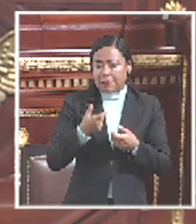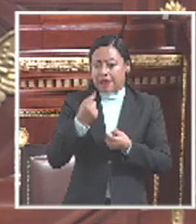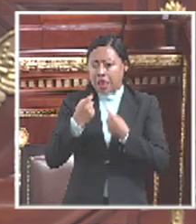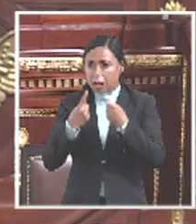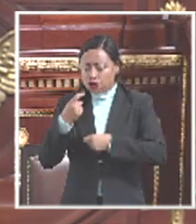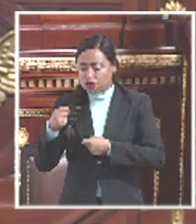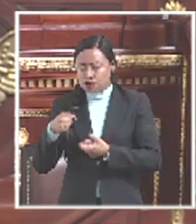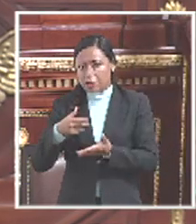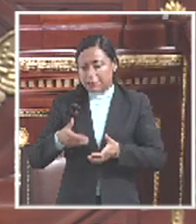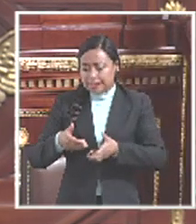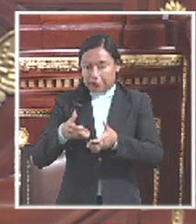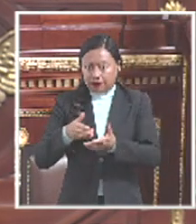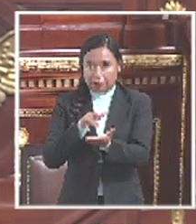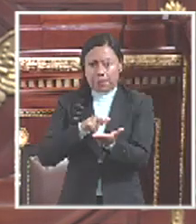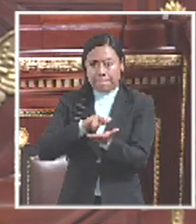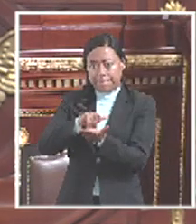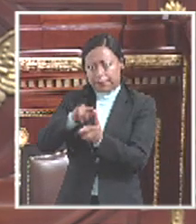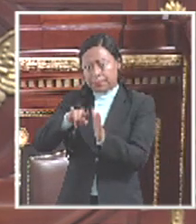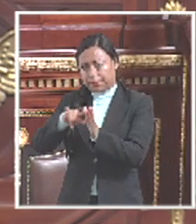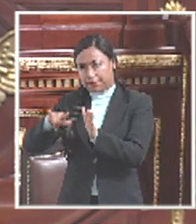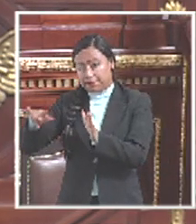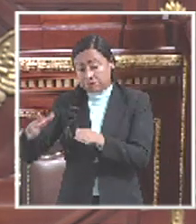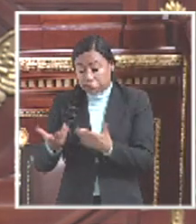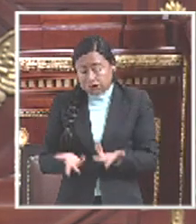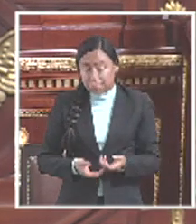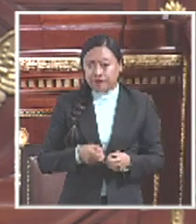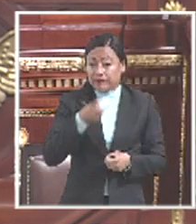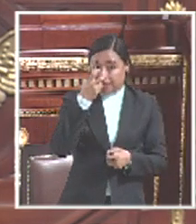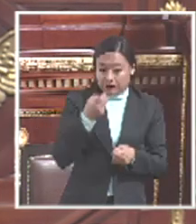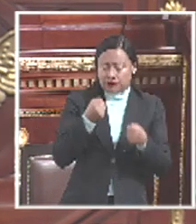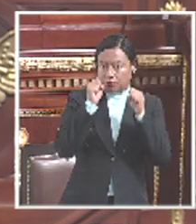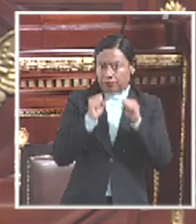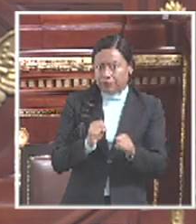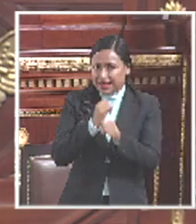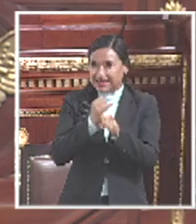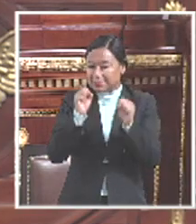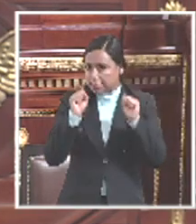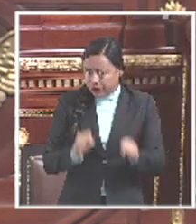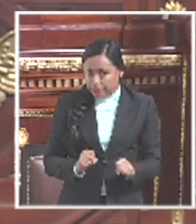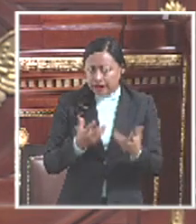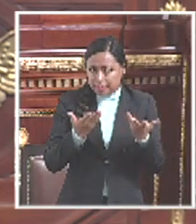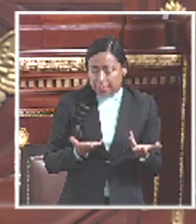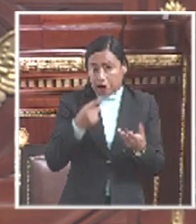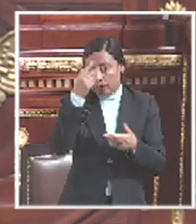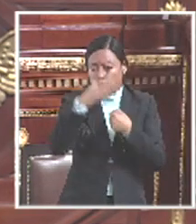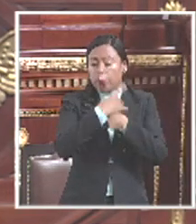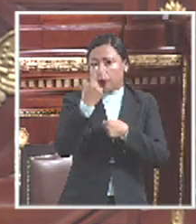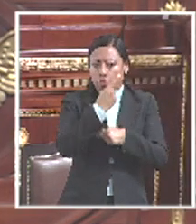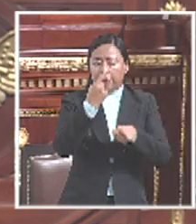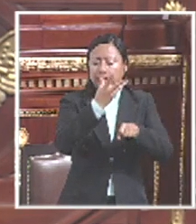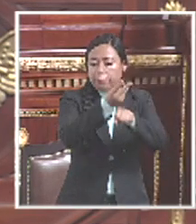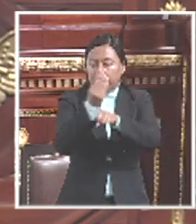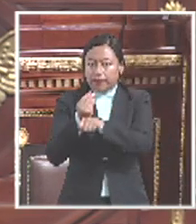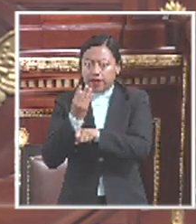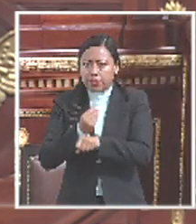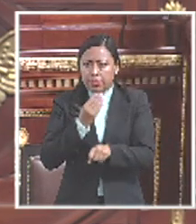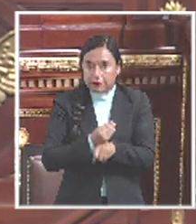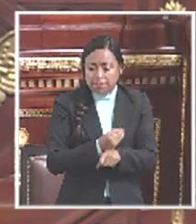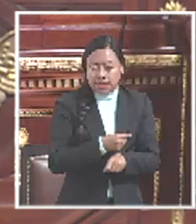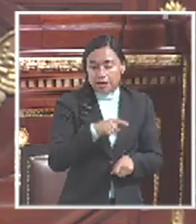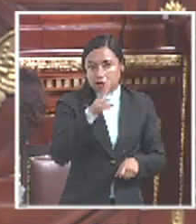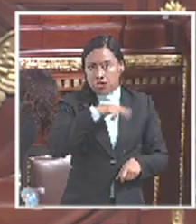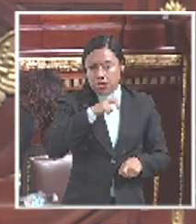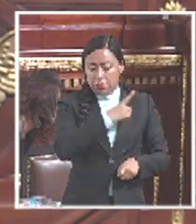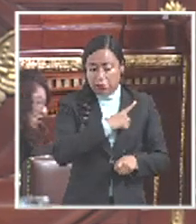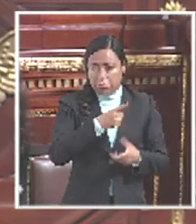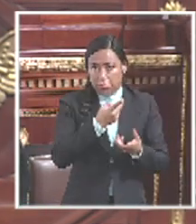además del incremento de la percepción de la inseguridad derivado de la falta de poda, mantenimiento de la propia